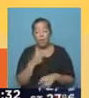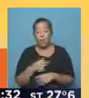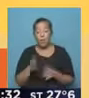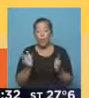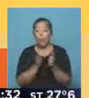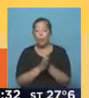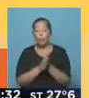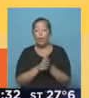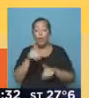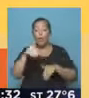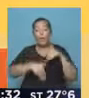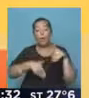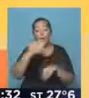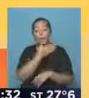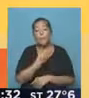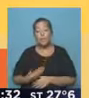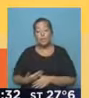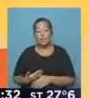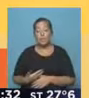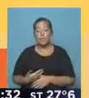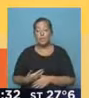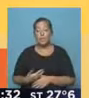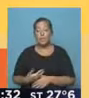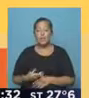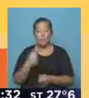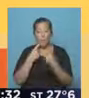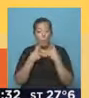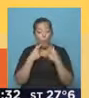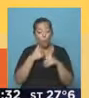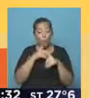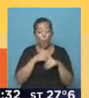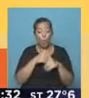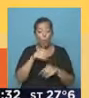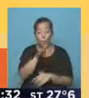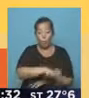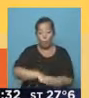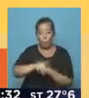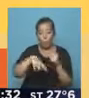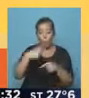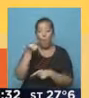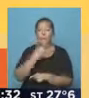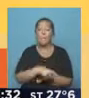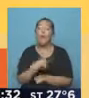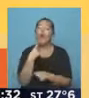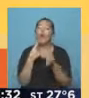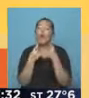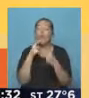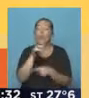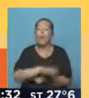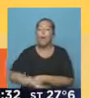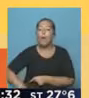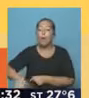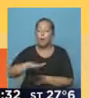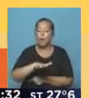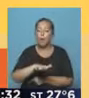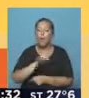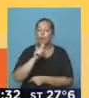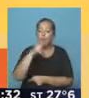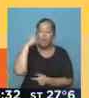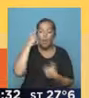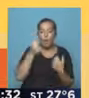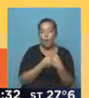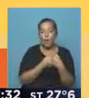la elección de presidente hay una constancia una consulta popular mañana la cual se habla poco pero se consulta al pueblo está usted